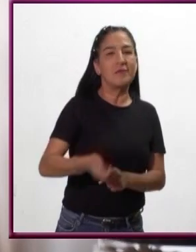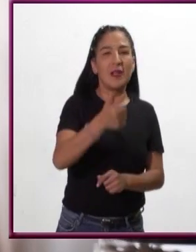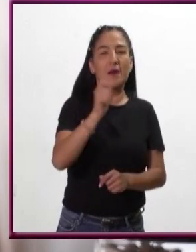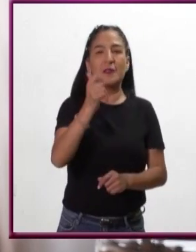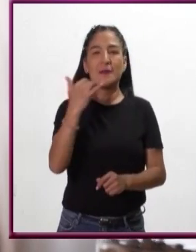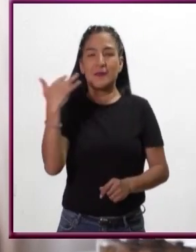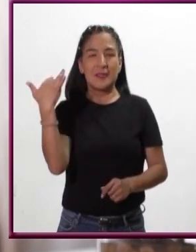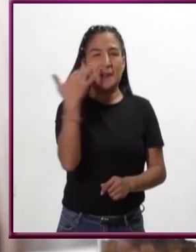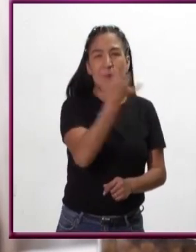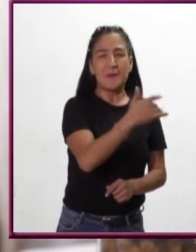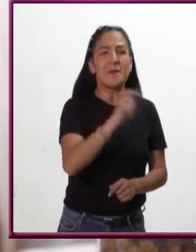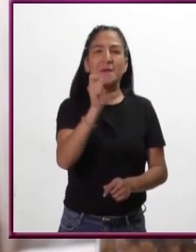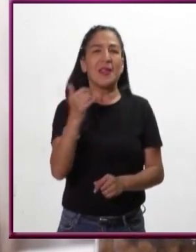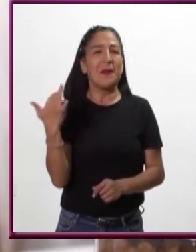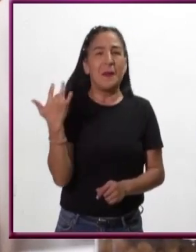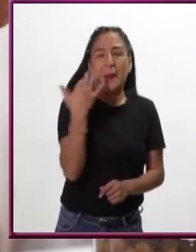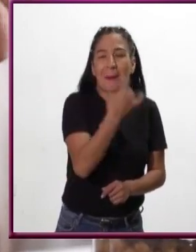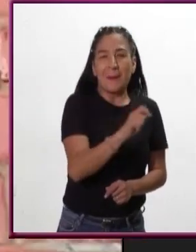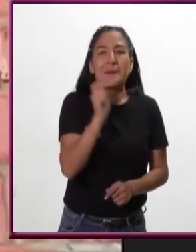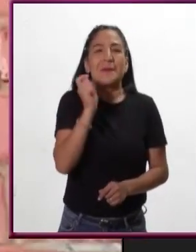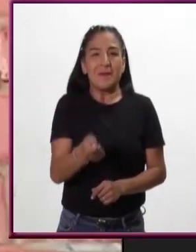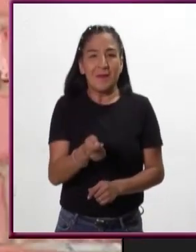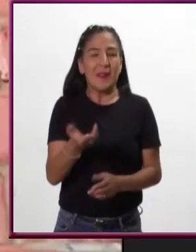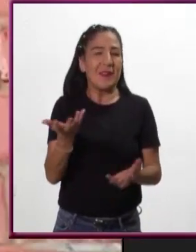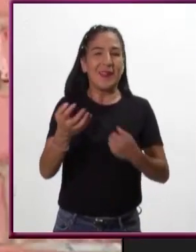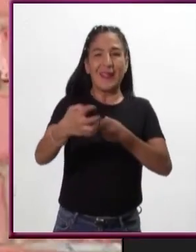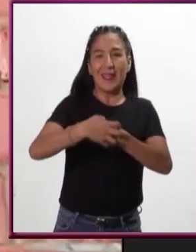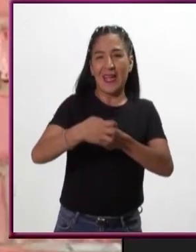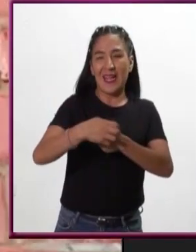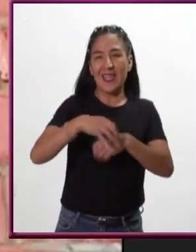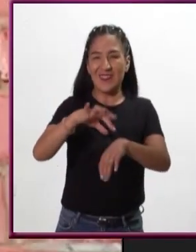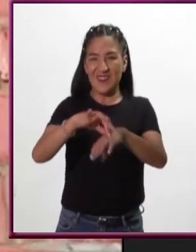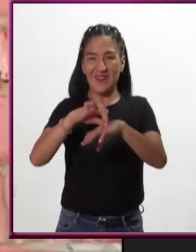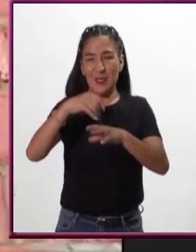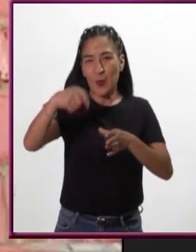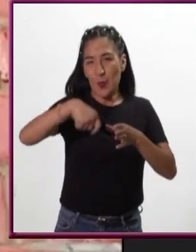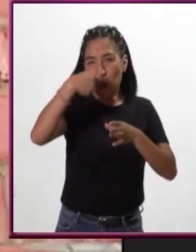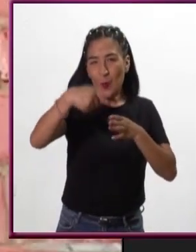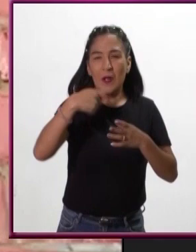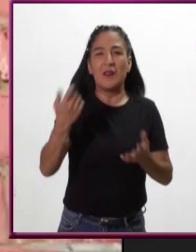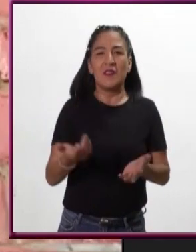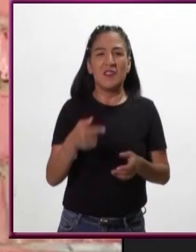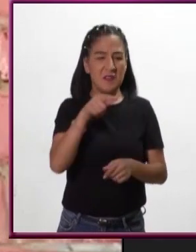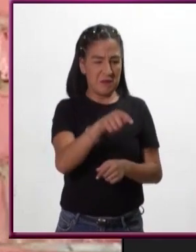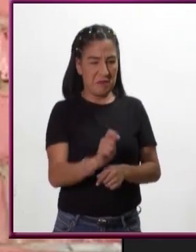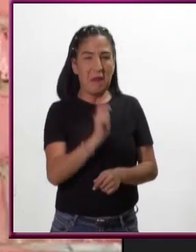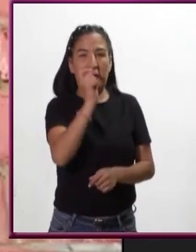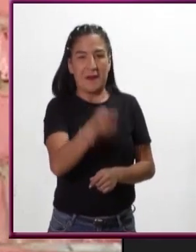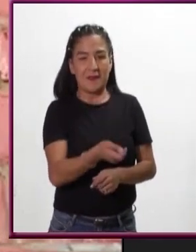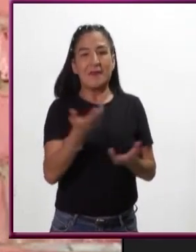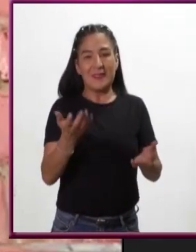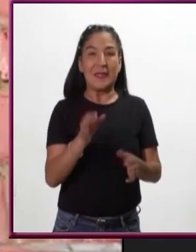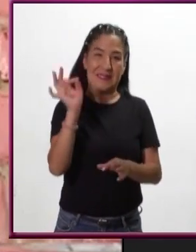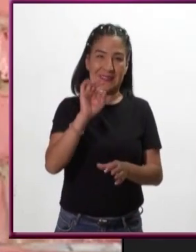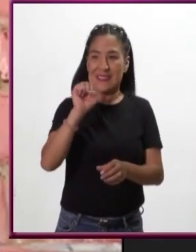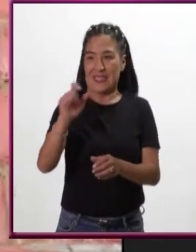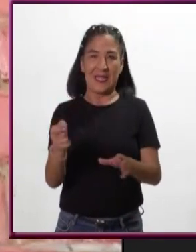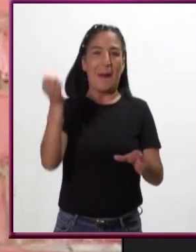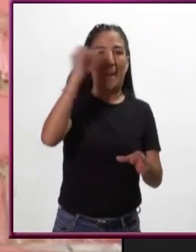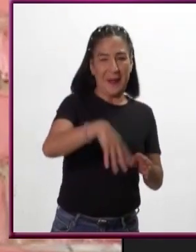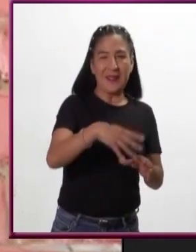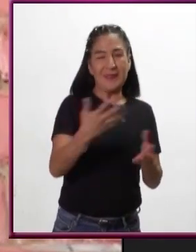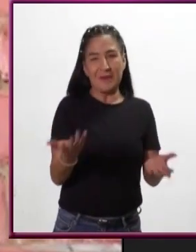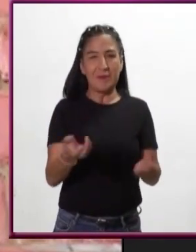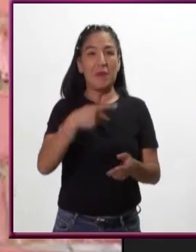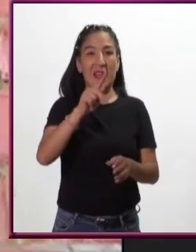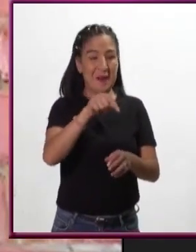aquello sabroso. ¿Qué es lo sabroso? Por ejemplo, el caldo de res. O sea, no sabemos qué es, al menos que se les pase de sal,